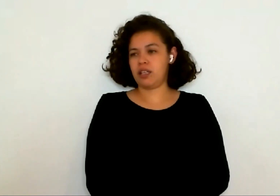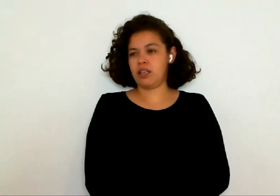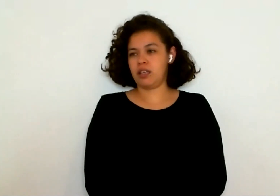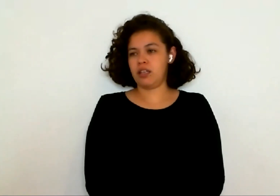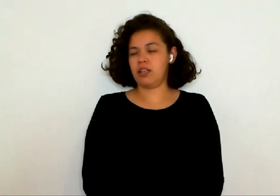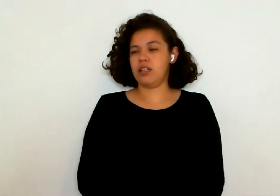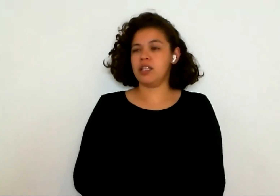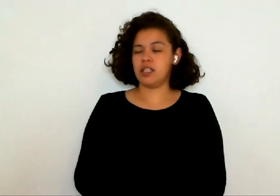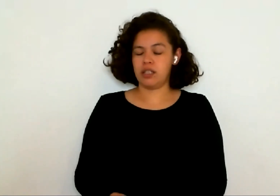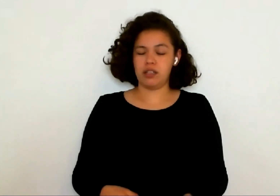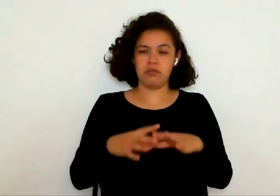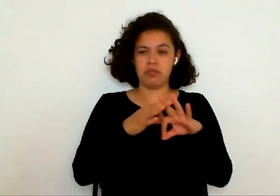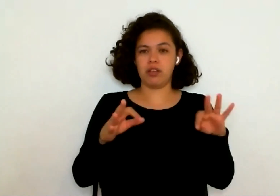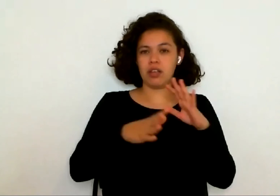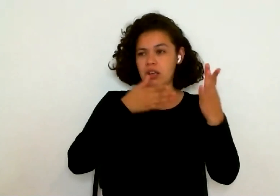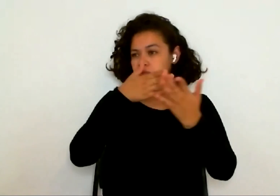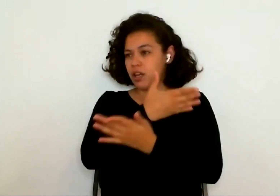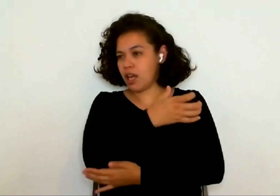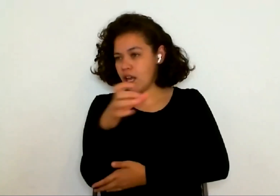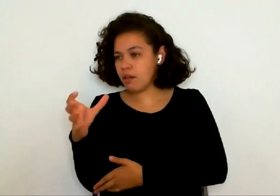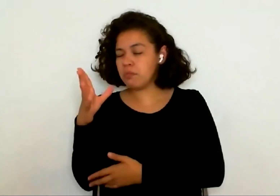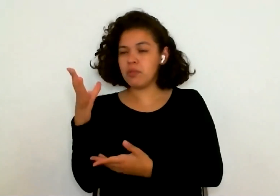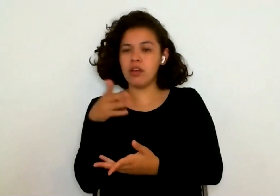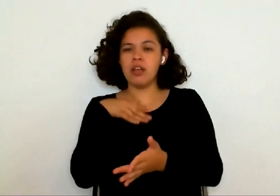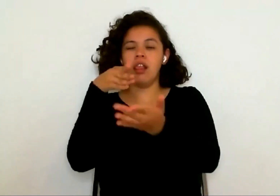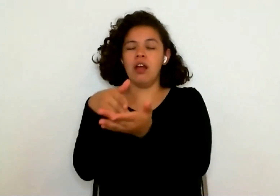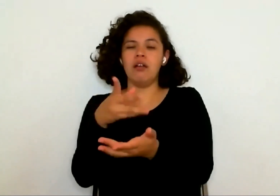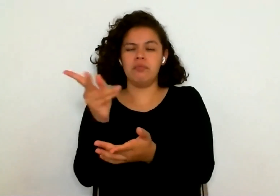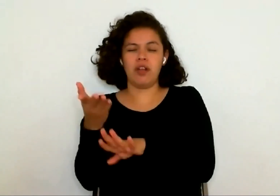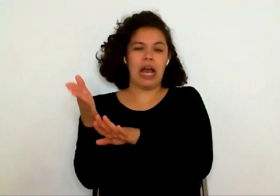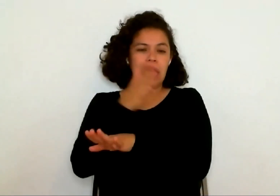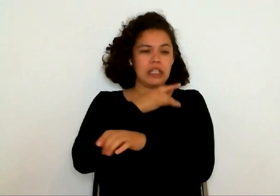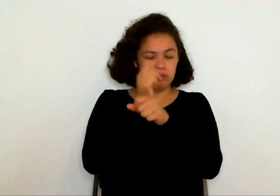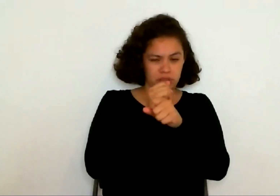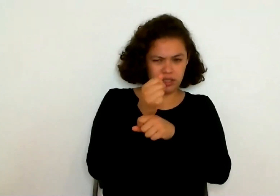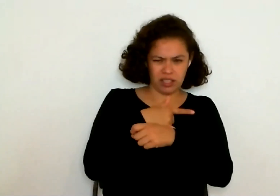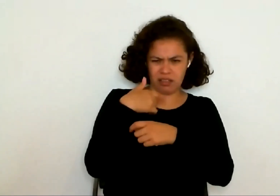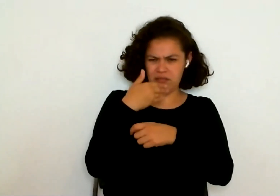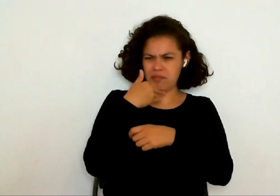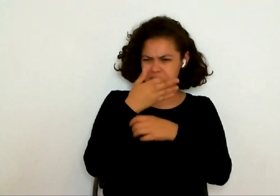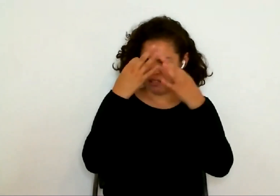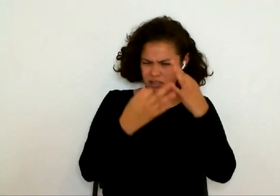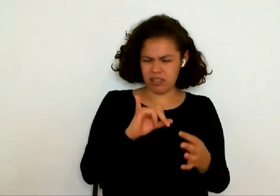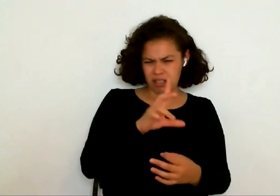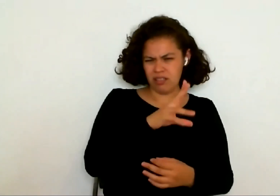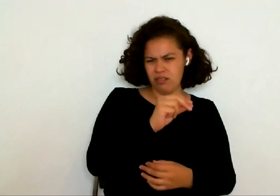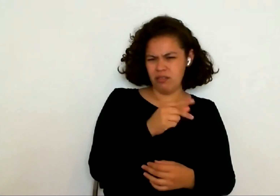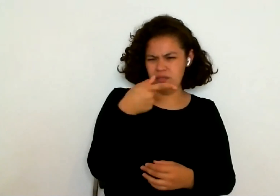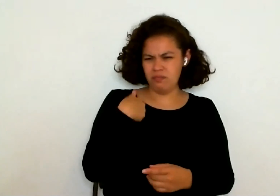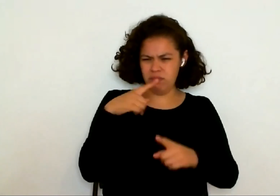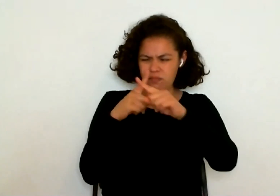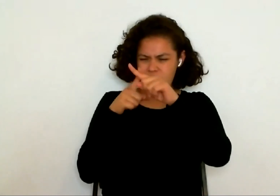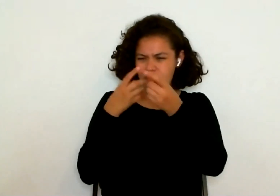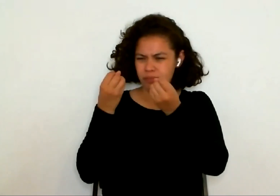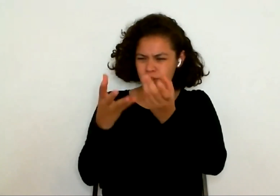al campo, ¿no? Sin tener este bagaje que nos diga que lo que voy a hacer realmente va a impactar, ¿no? Realmente va a ser